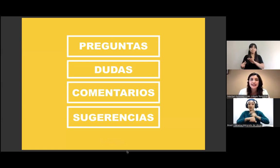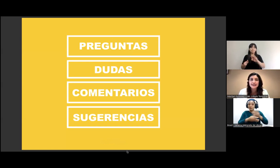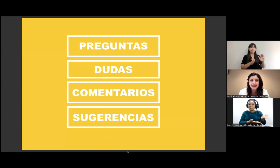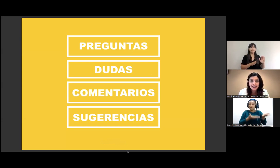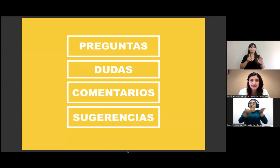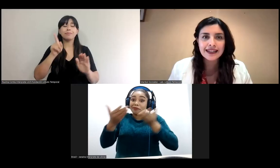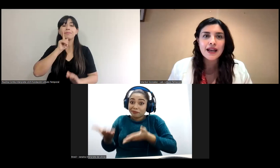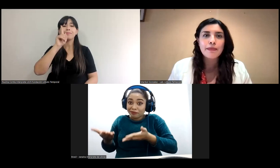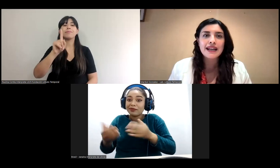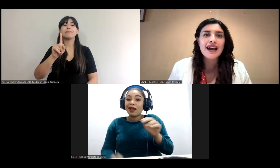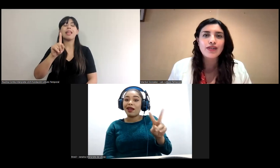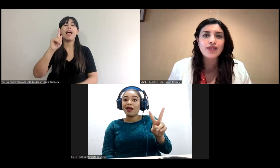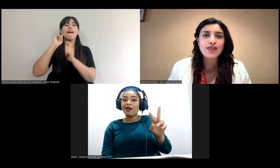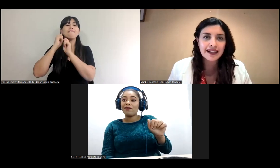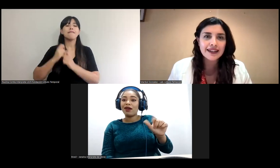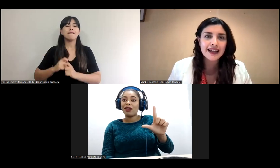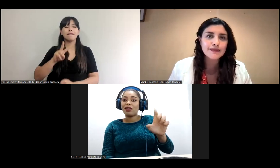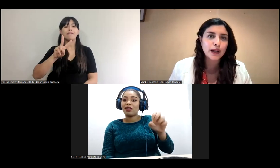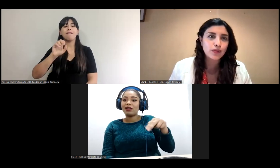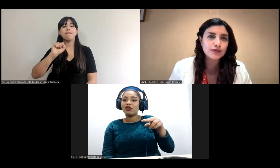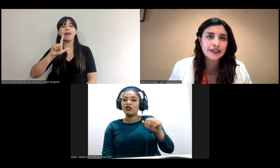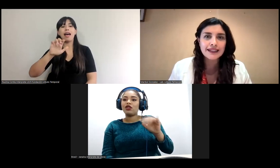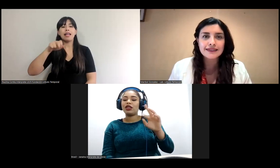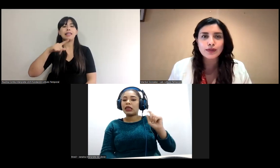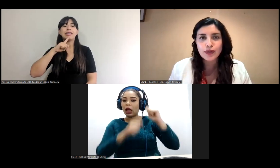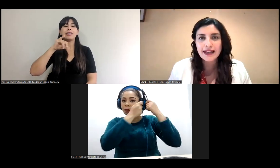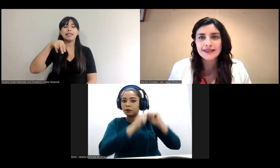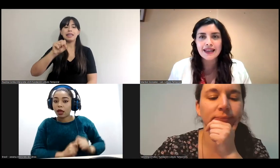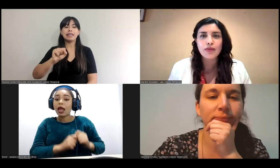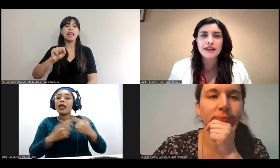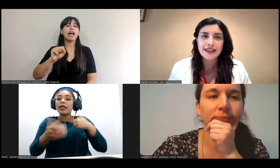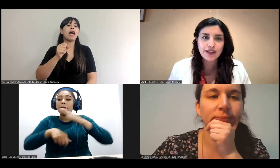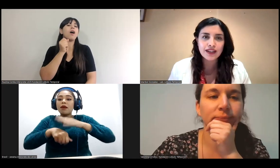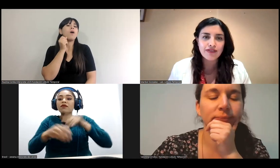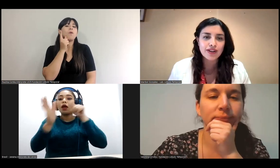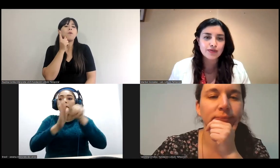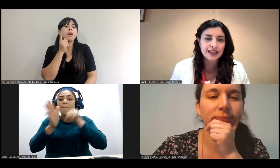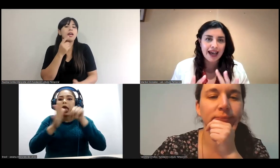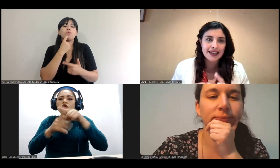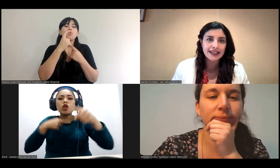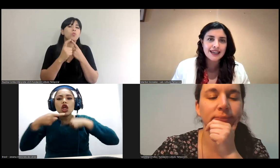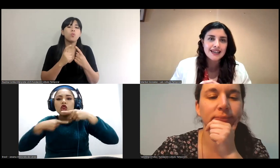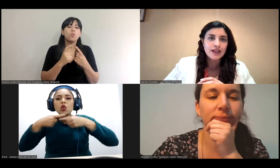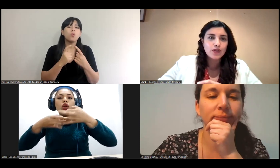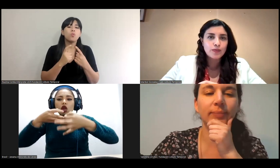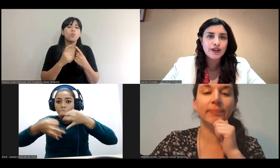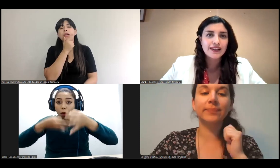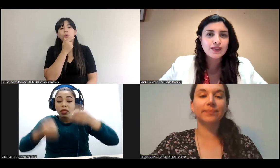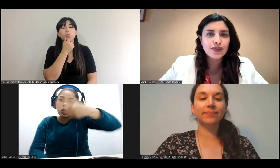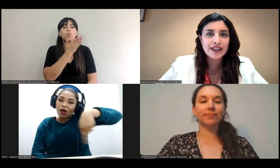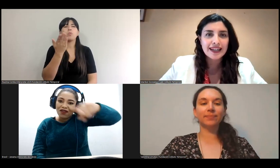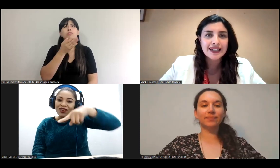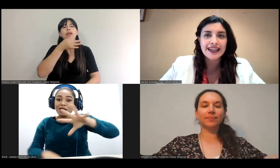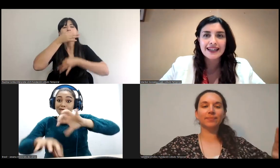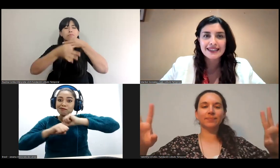a Valentina para acoger las preguntas, dudas y comentarios que fueron ustedes ahí